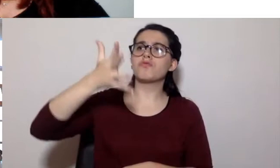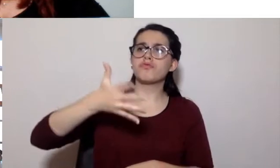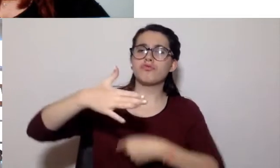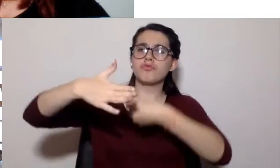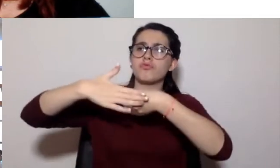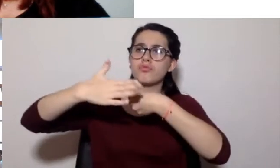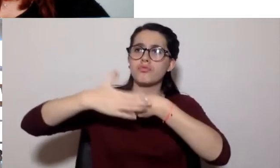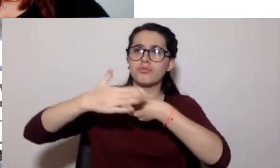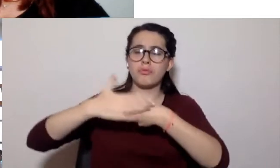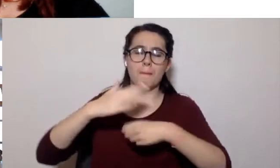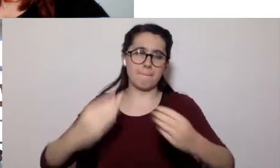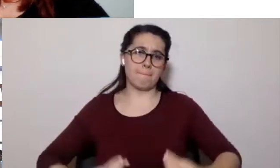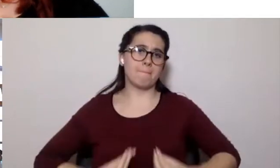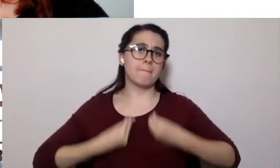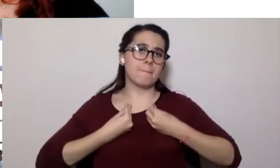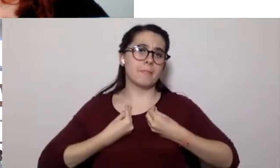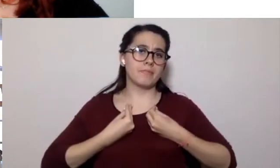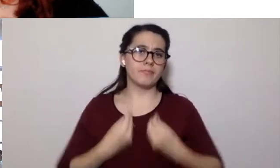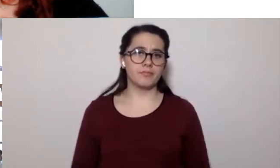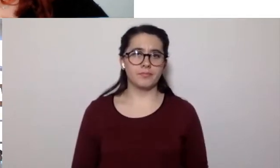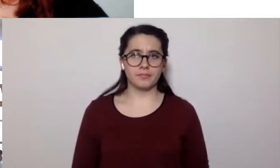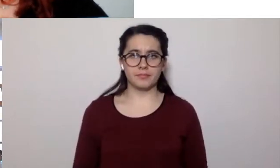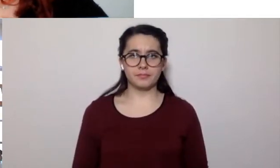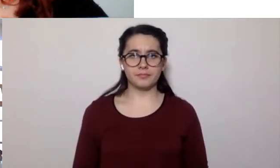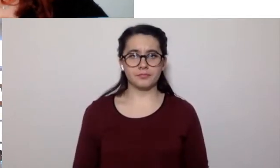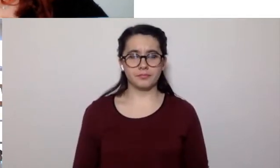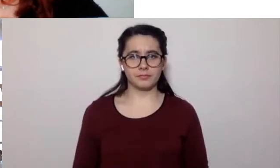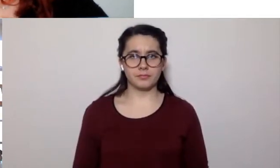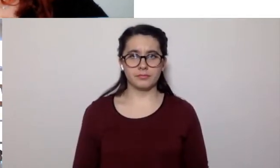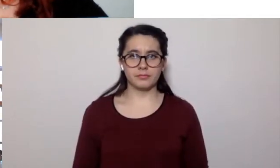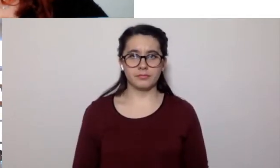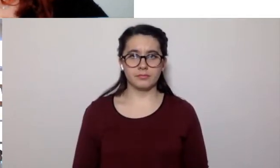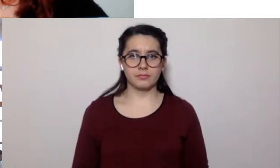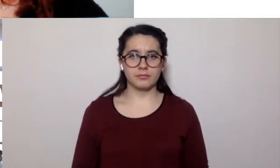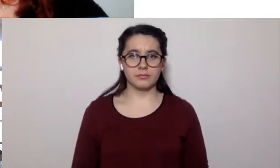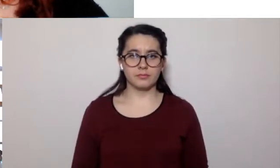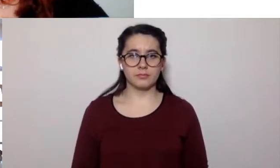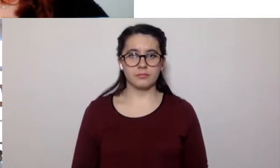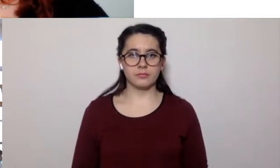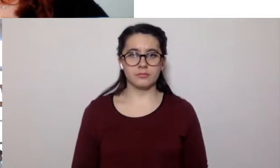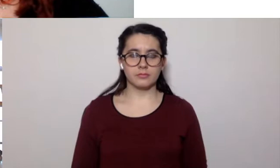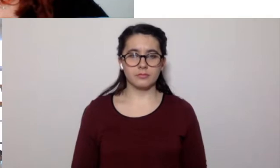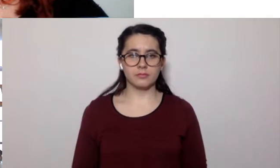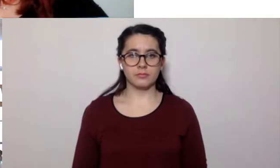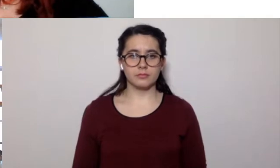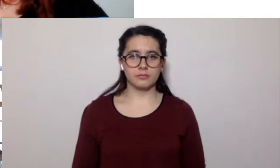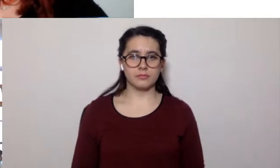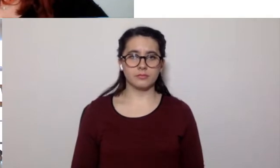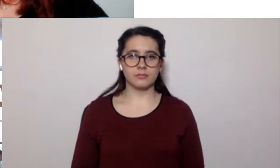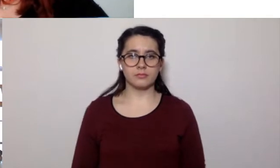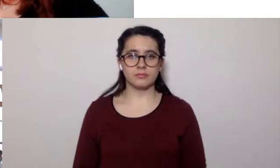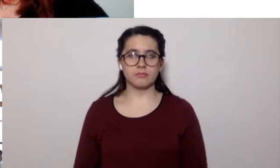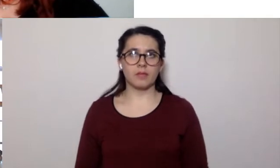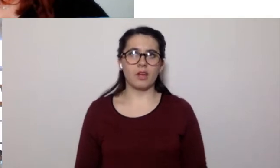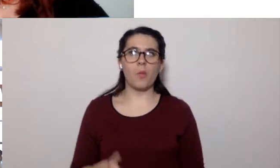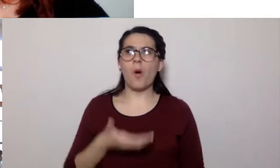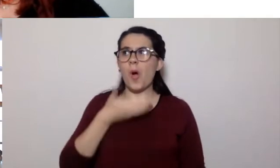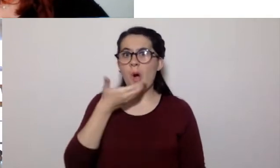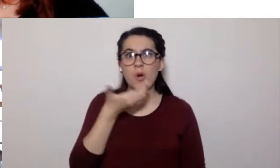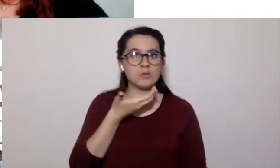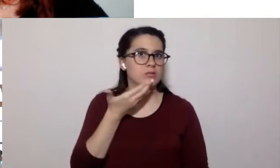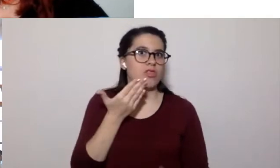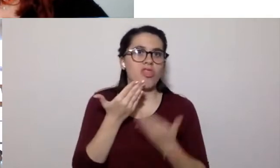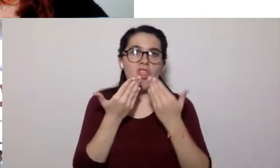Okay. Fíjate que es algo que no estamos acostumbrados a hacer, y es a identificar